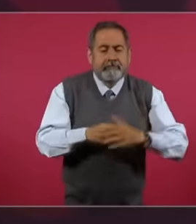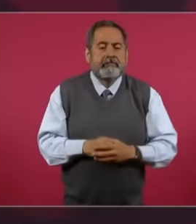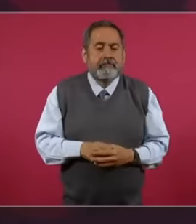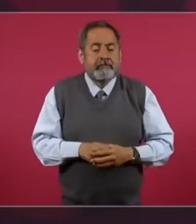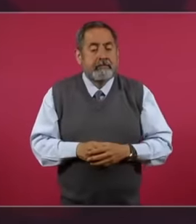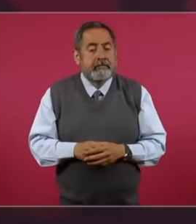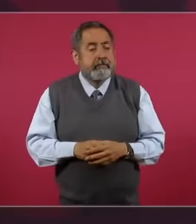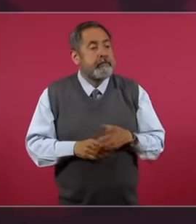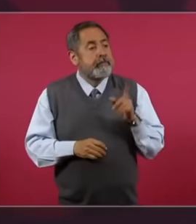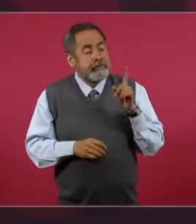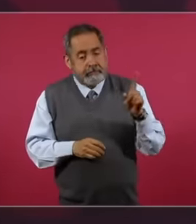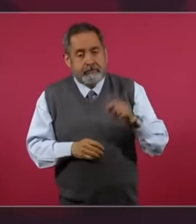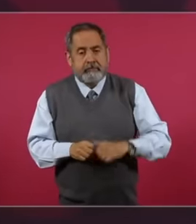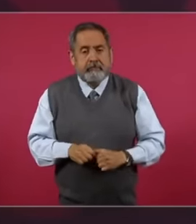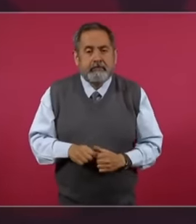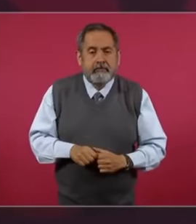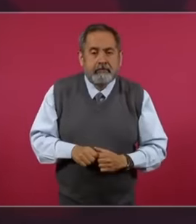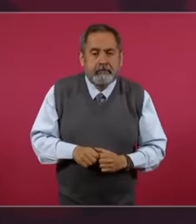autoridades